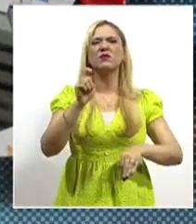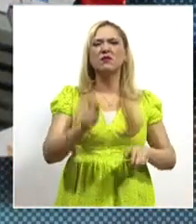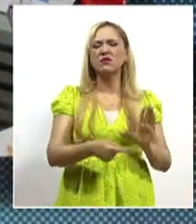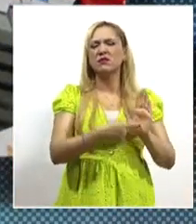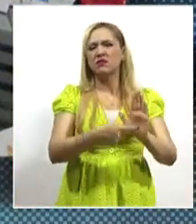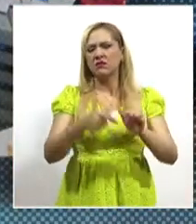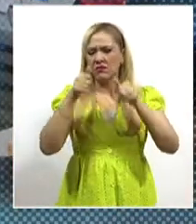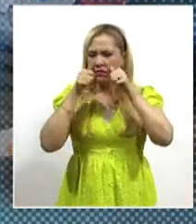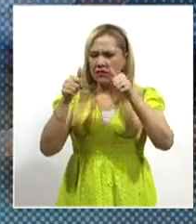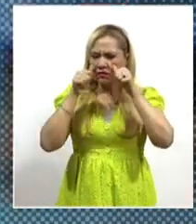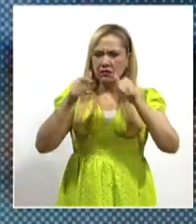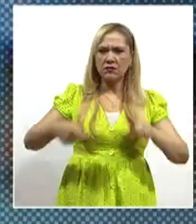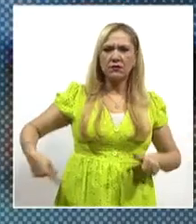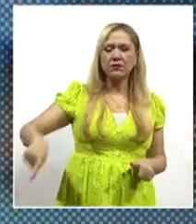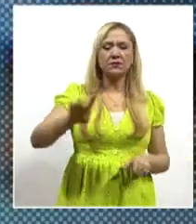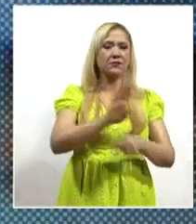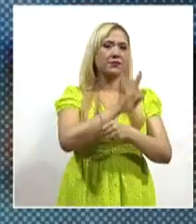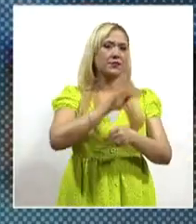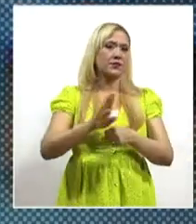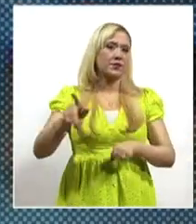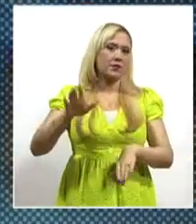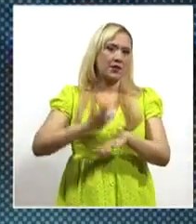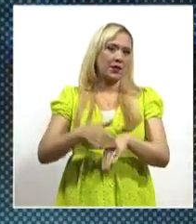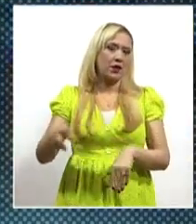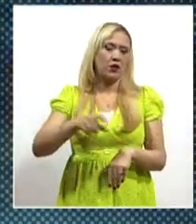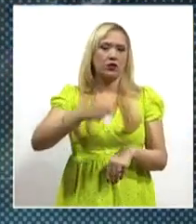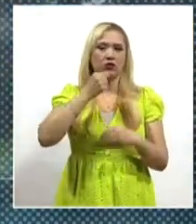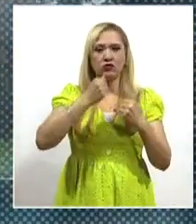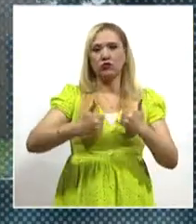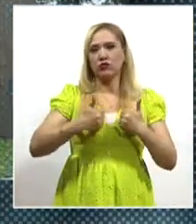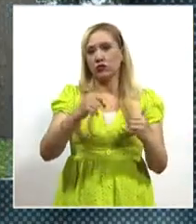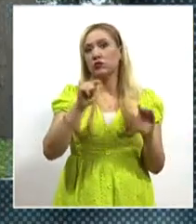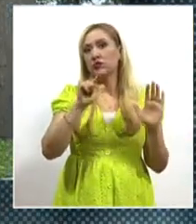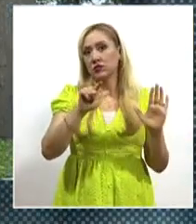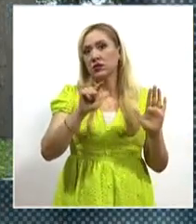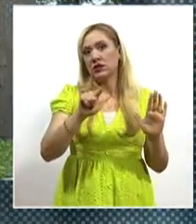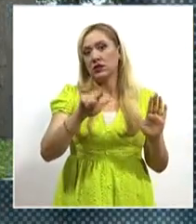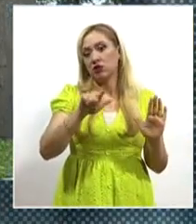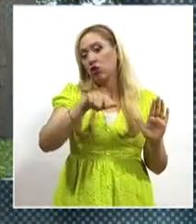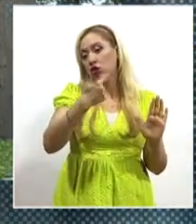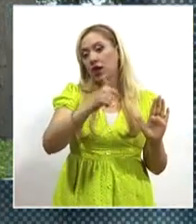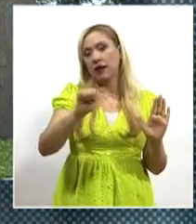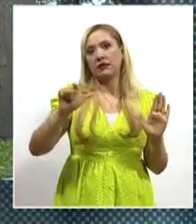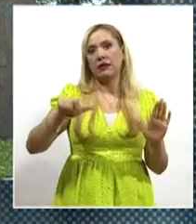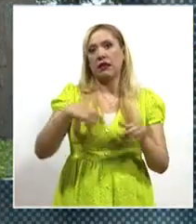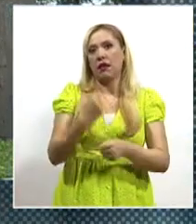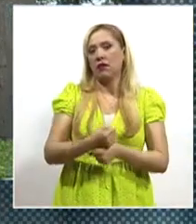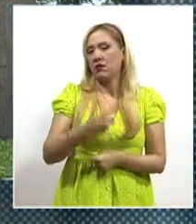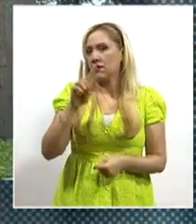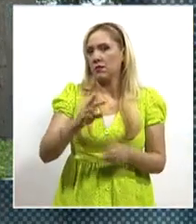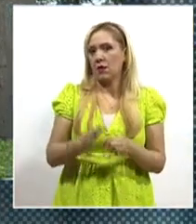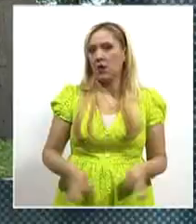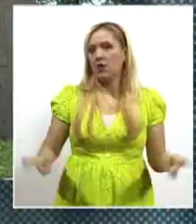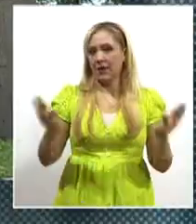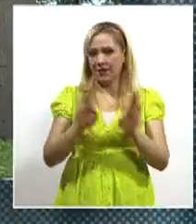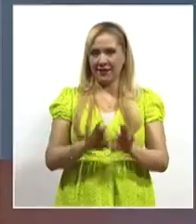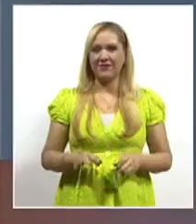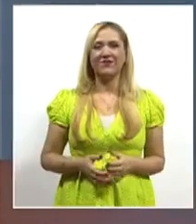seguimiento a las acciones en beneficio de este sector de la población. Para el canal del Poder Judicial de la Federación, Jesús